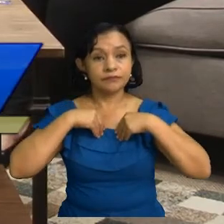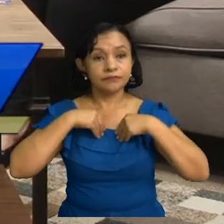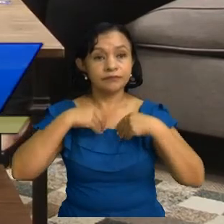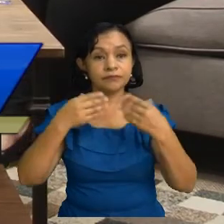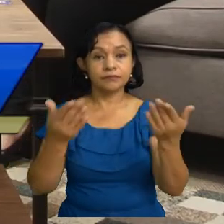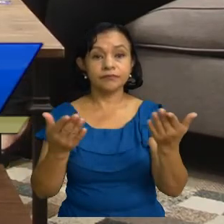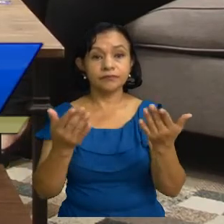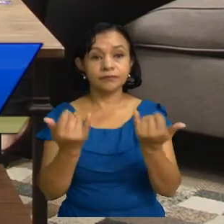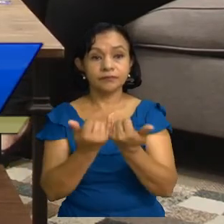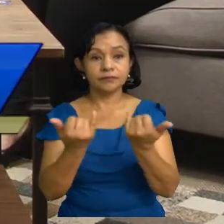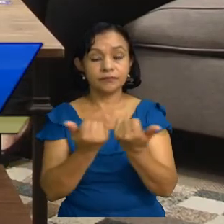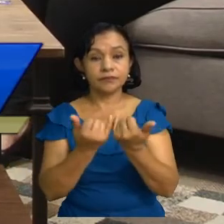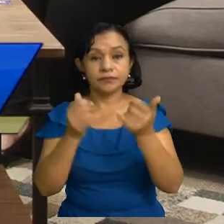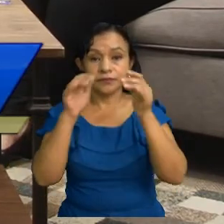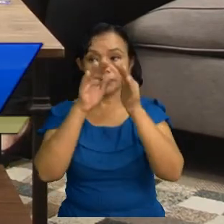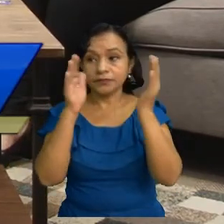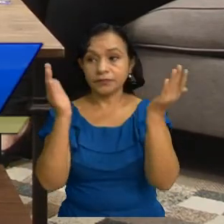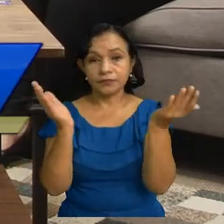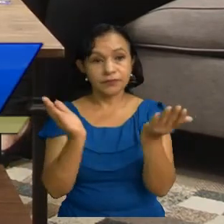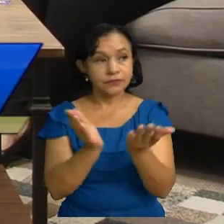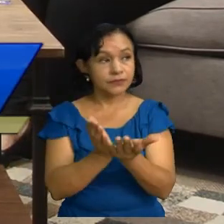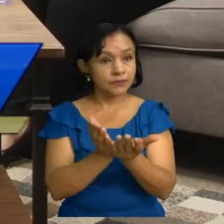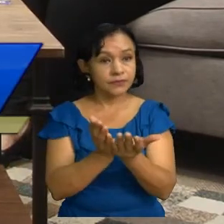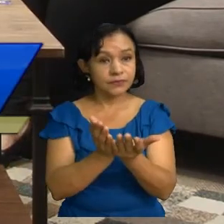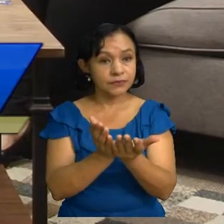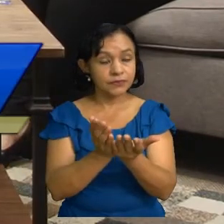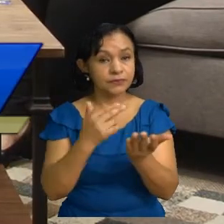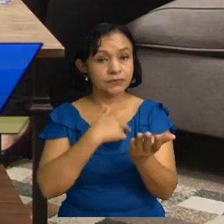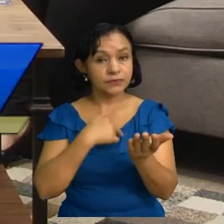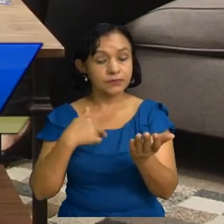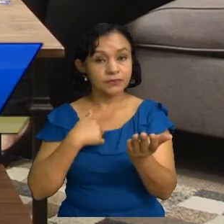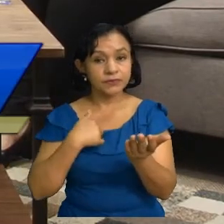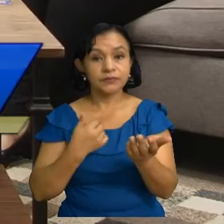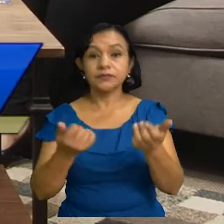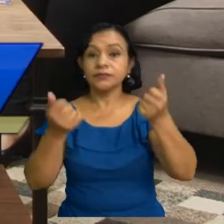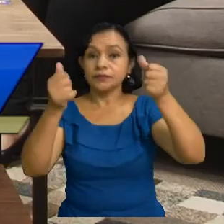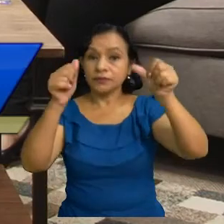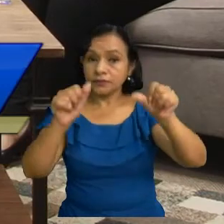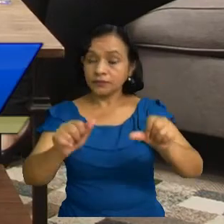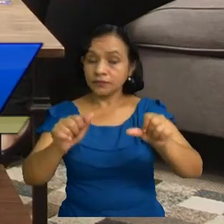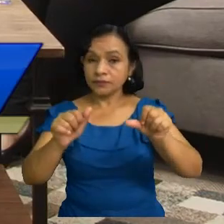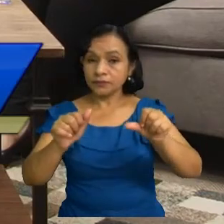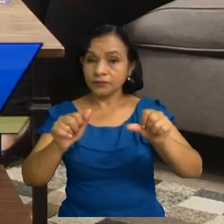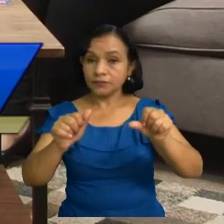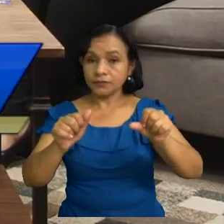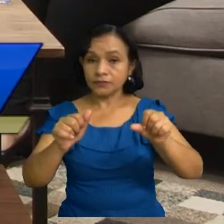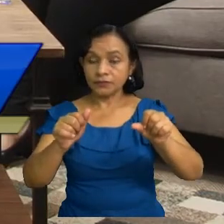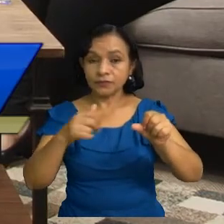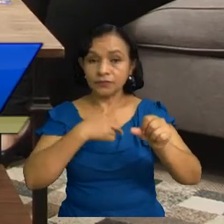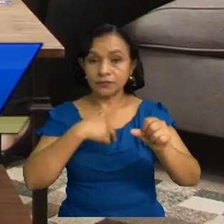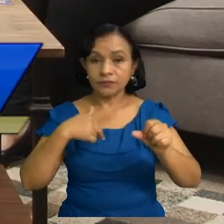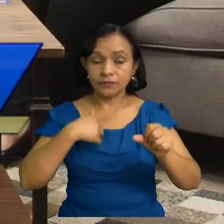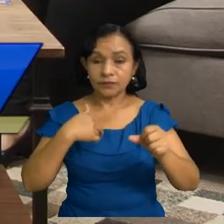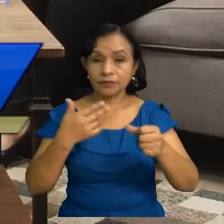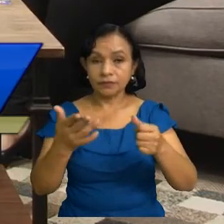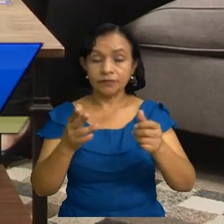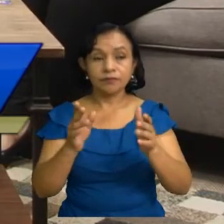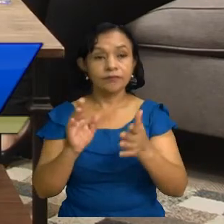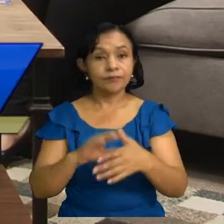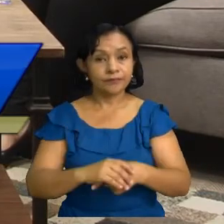sido un ejemplo a nivel mundial de este asumir luego los acuerdos los compromiso en el marco del acuerdo de parís